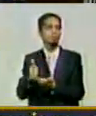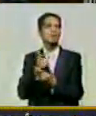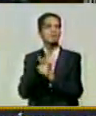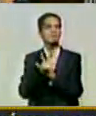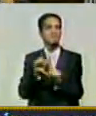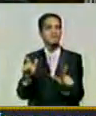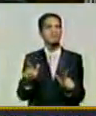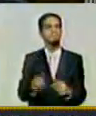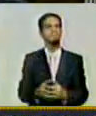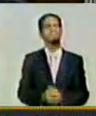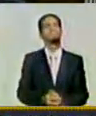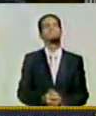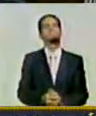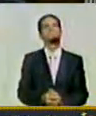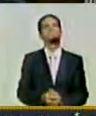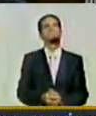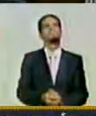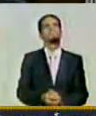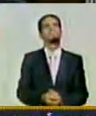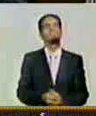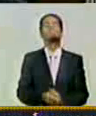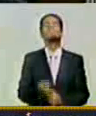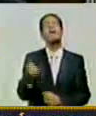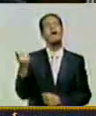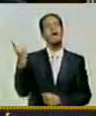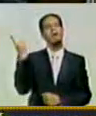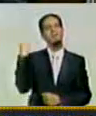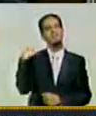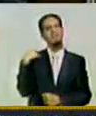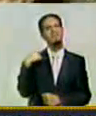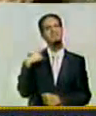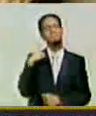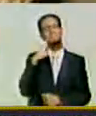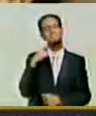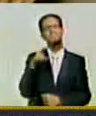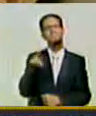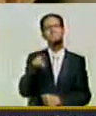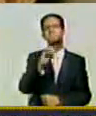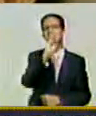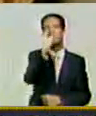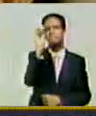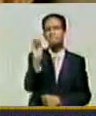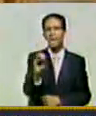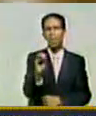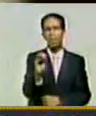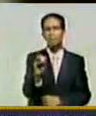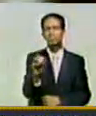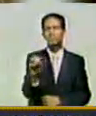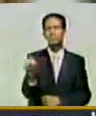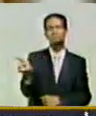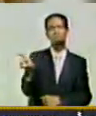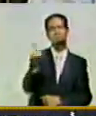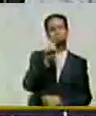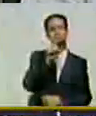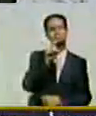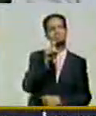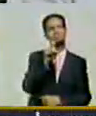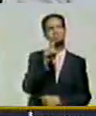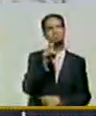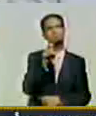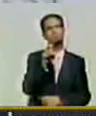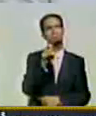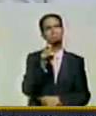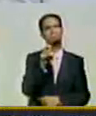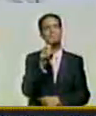No quise el día de ayer, ante una pregunta que se me hizo una corresponsal internacional, decir